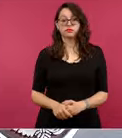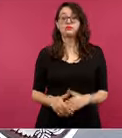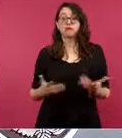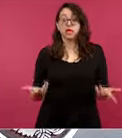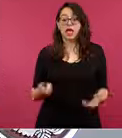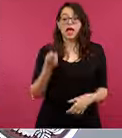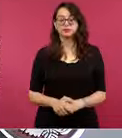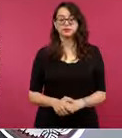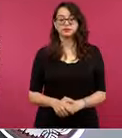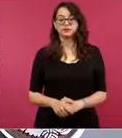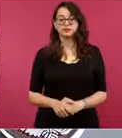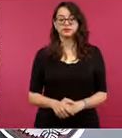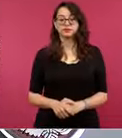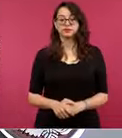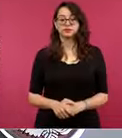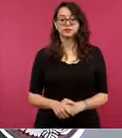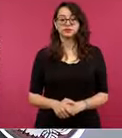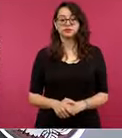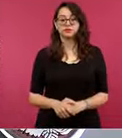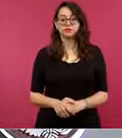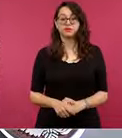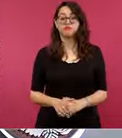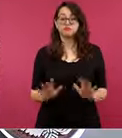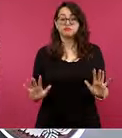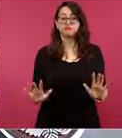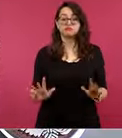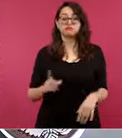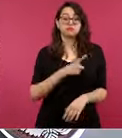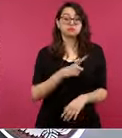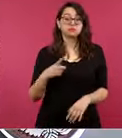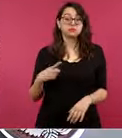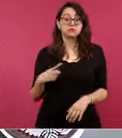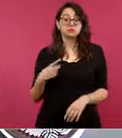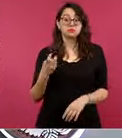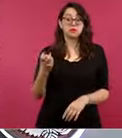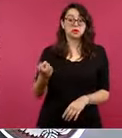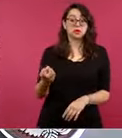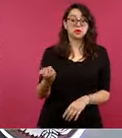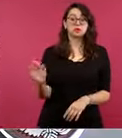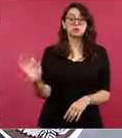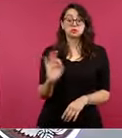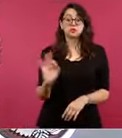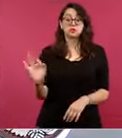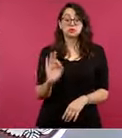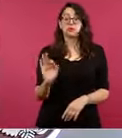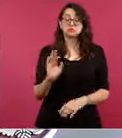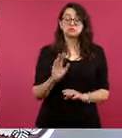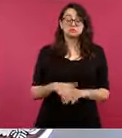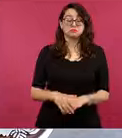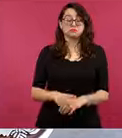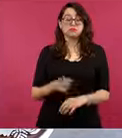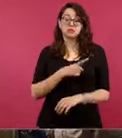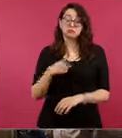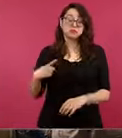deslinde de la. Analizarlo puede ser considerado que sí pueda ser atraído si así se